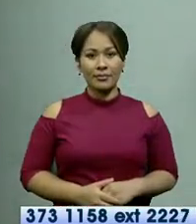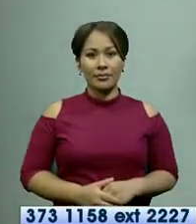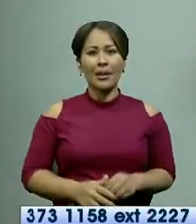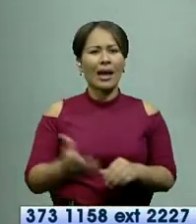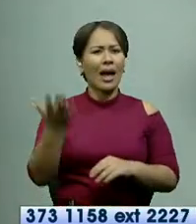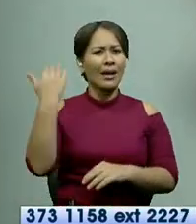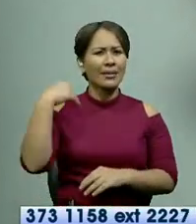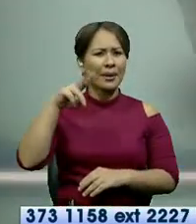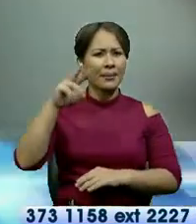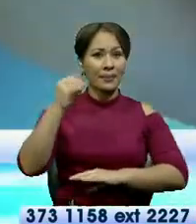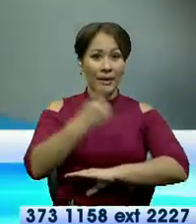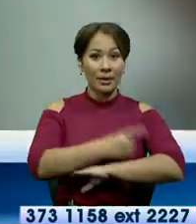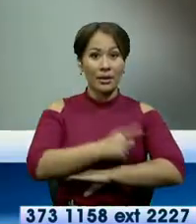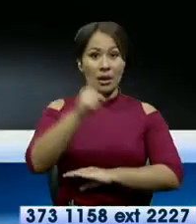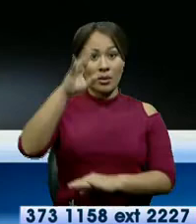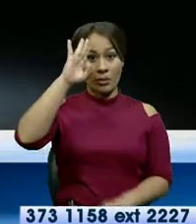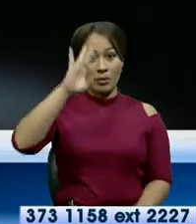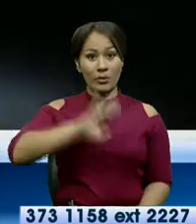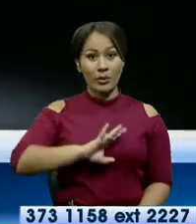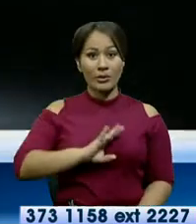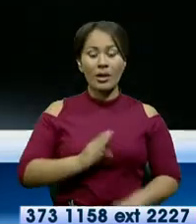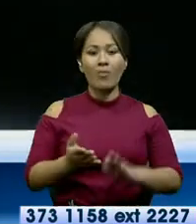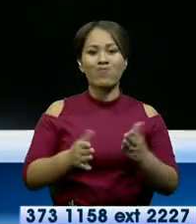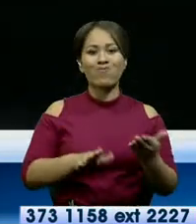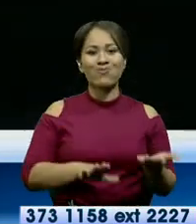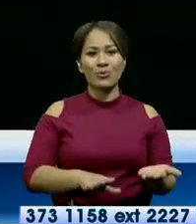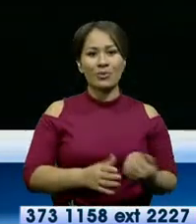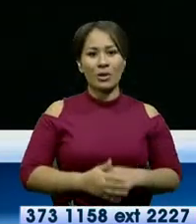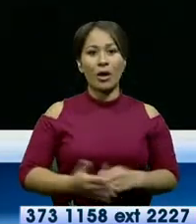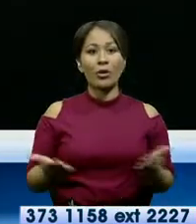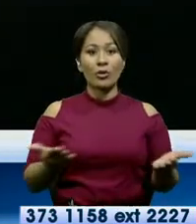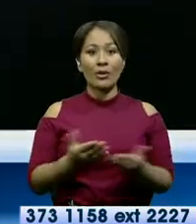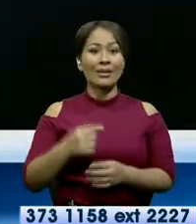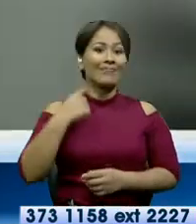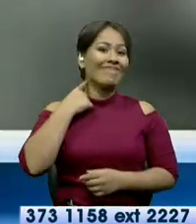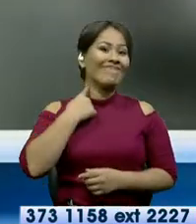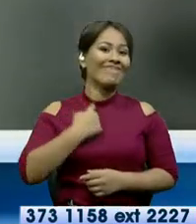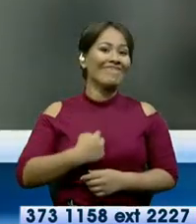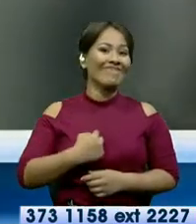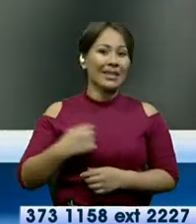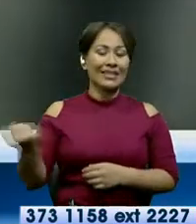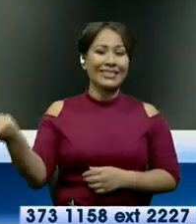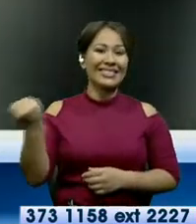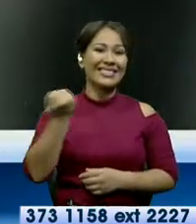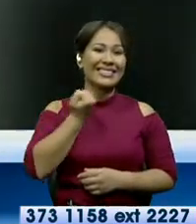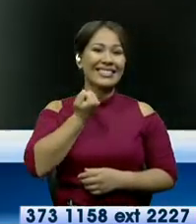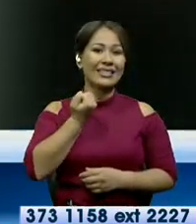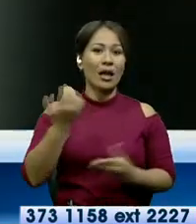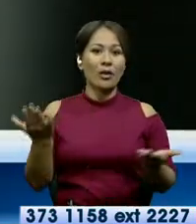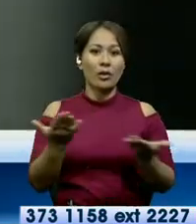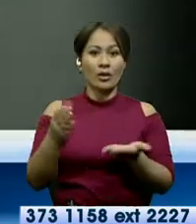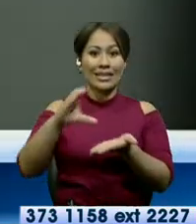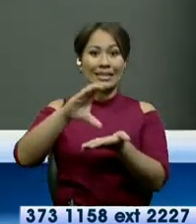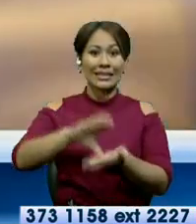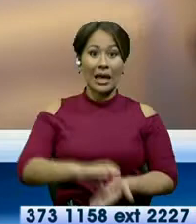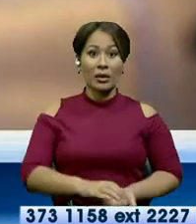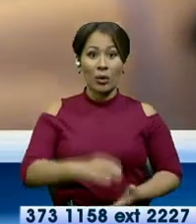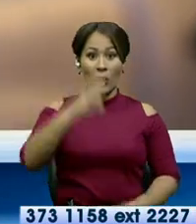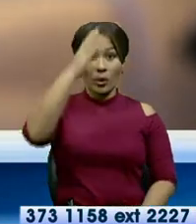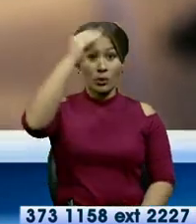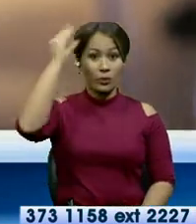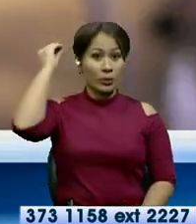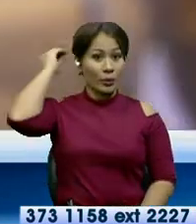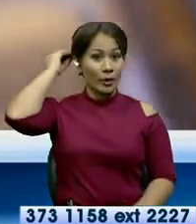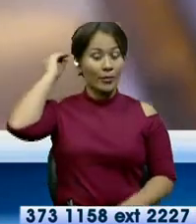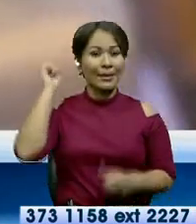Hace 20 días un policía fue asesinado con dos puñaladas a la altura de su cuello. Esto sucedió en pleno centro de Riobamba. A los